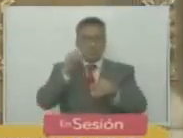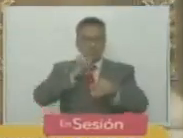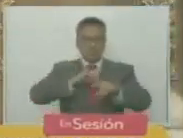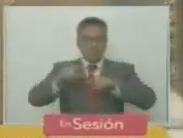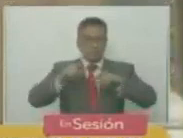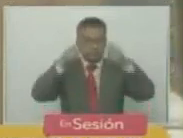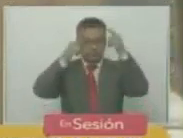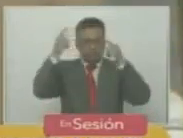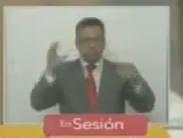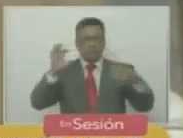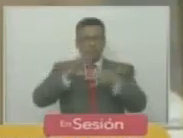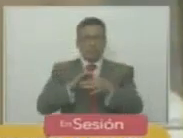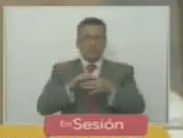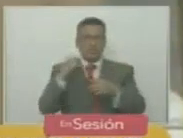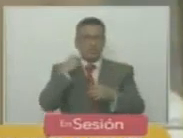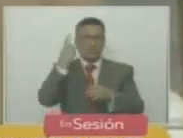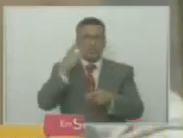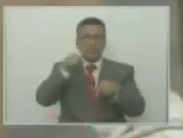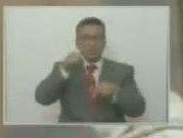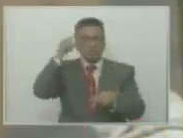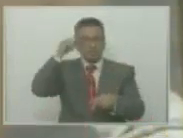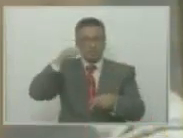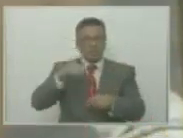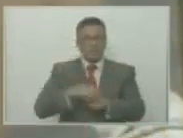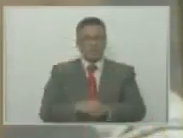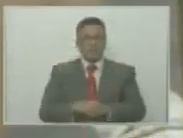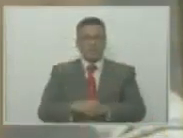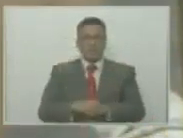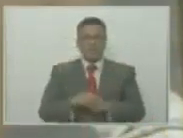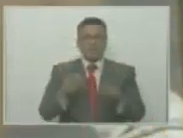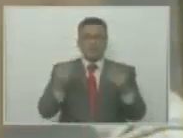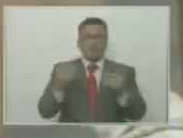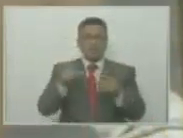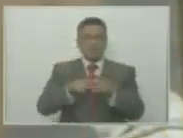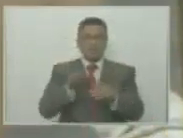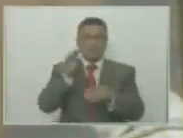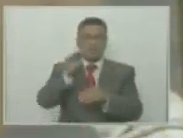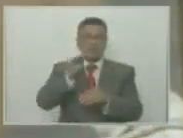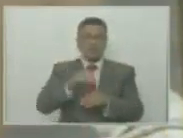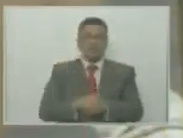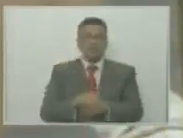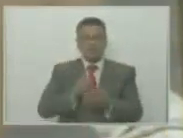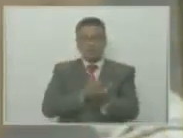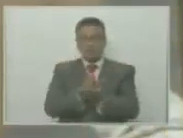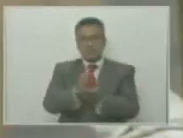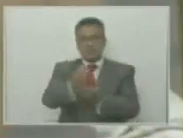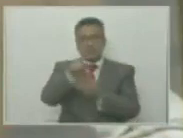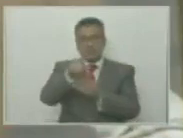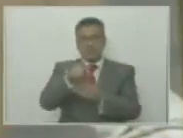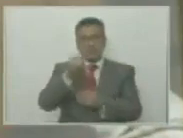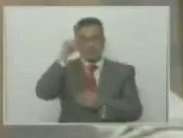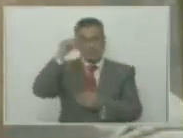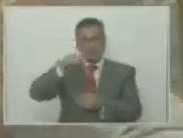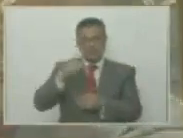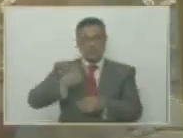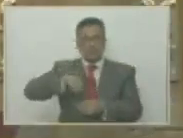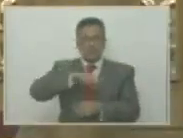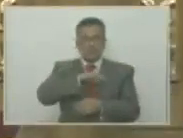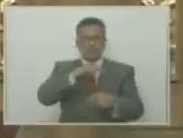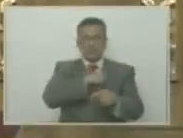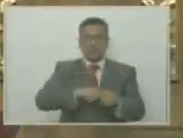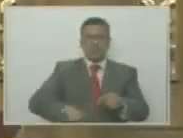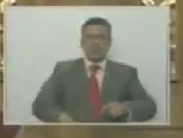unirnos en esta lucha heroica que aún hoy, y nos queda mucho todavía por delante, seguimos librando, y hoy junto a nuestro